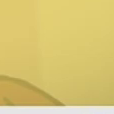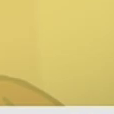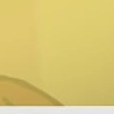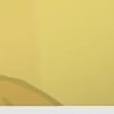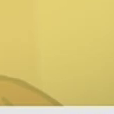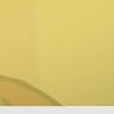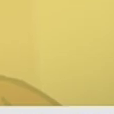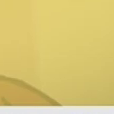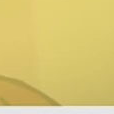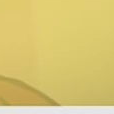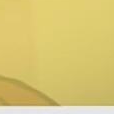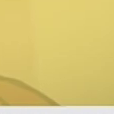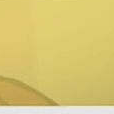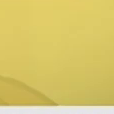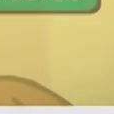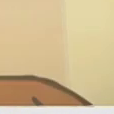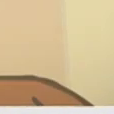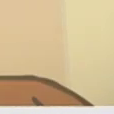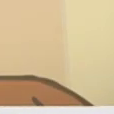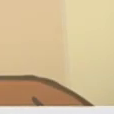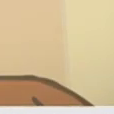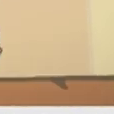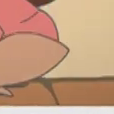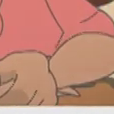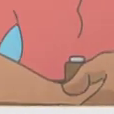Y alerta ante cualquier síntoma.